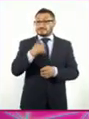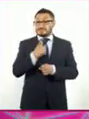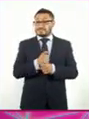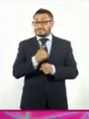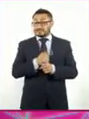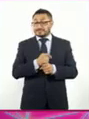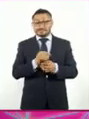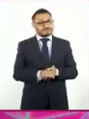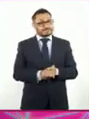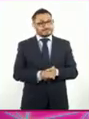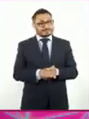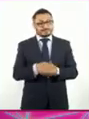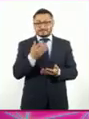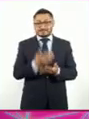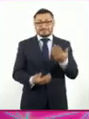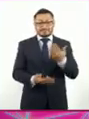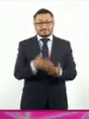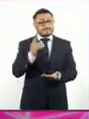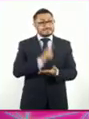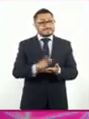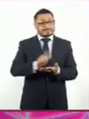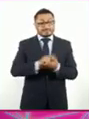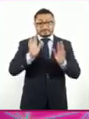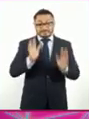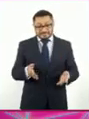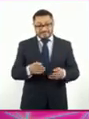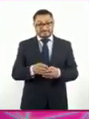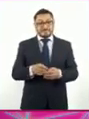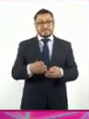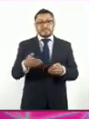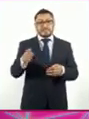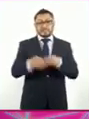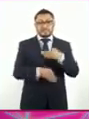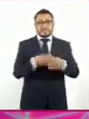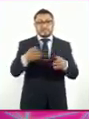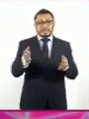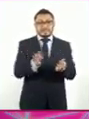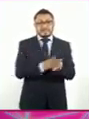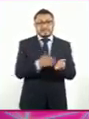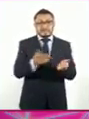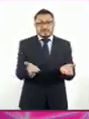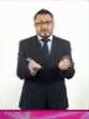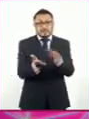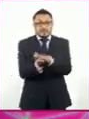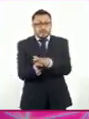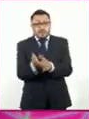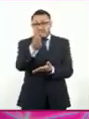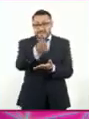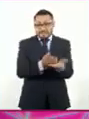Primero, con nuestras manos limpias, vamos a doblar todas nuestras hojas por la mitad.